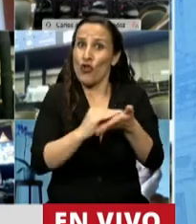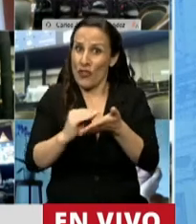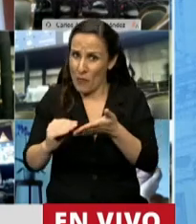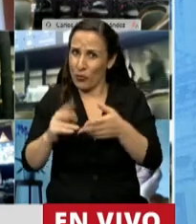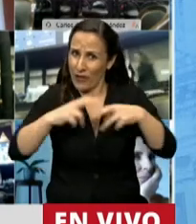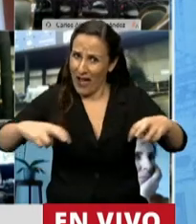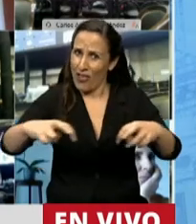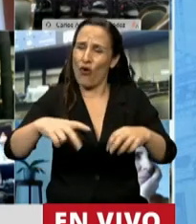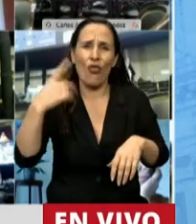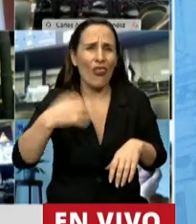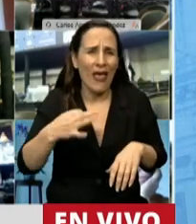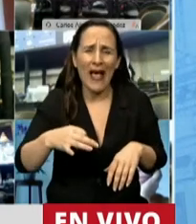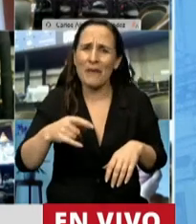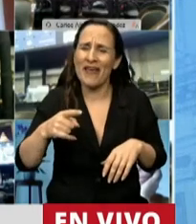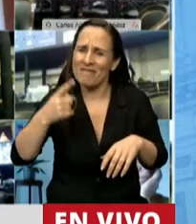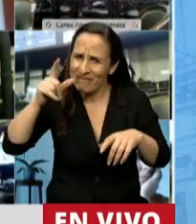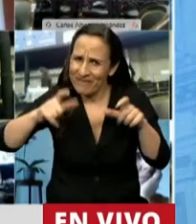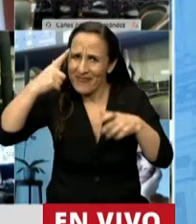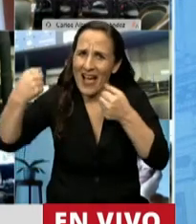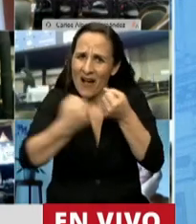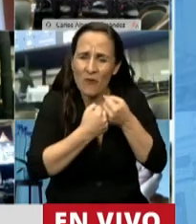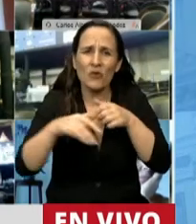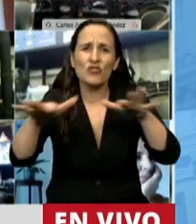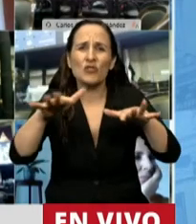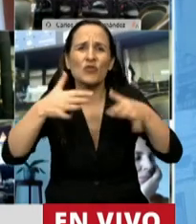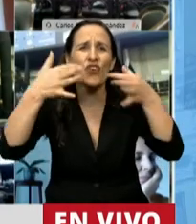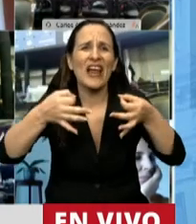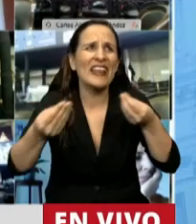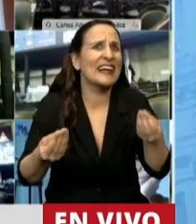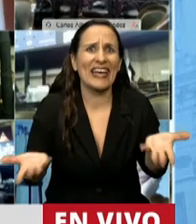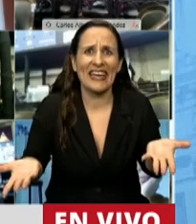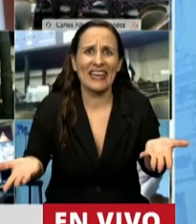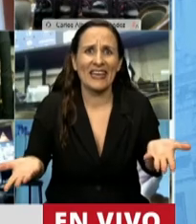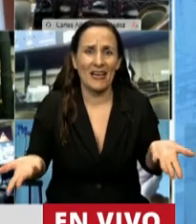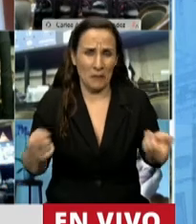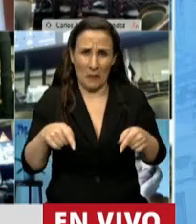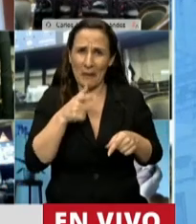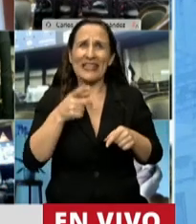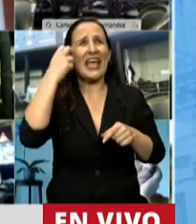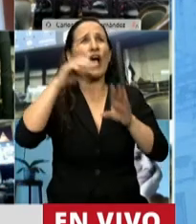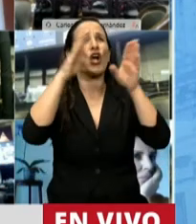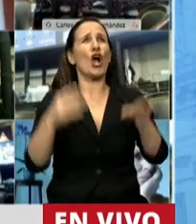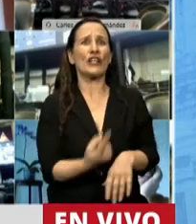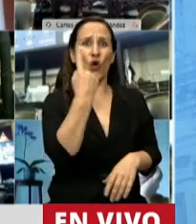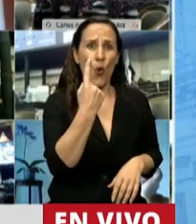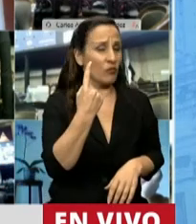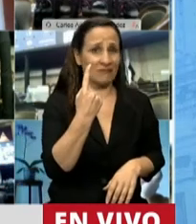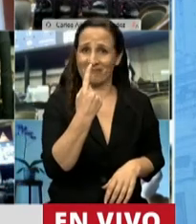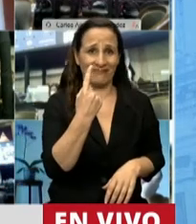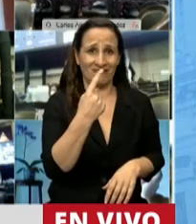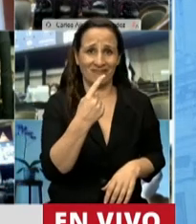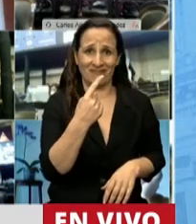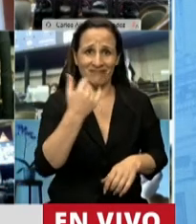una comprensión común de la realidad. Si no, no hay un Congreso. Hay 2 Congresos, como lamentablemente hoy estamos